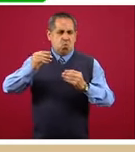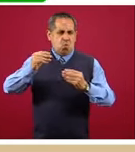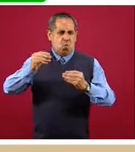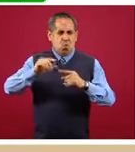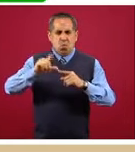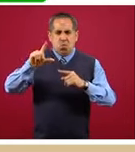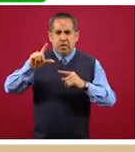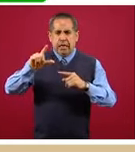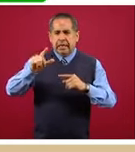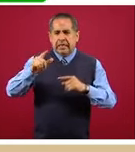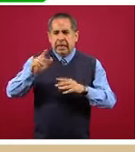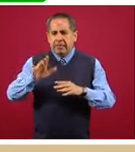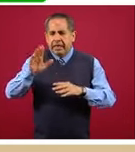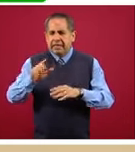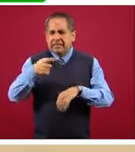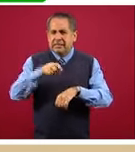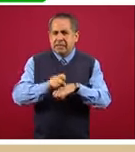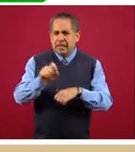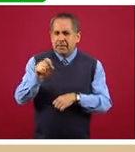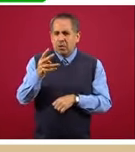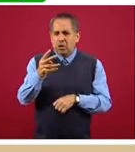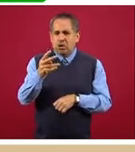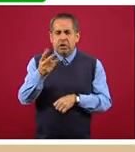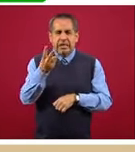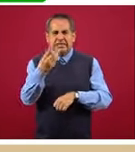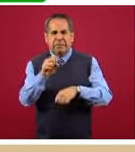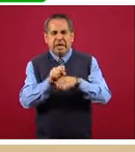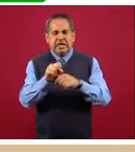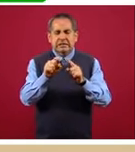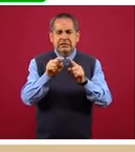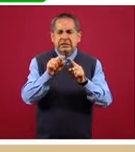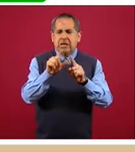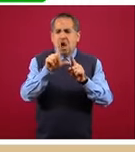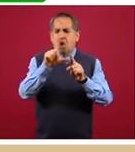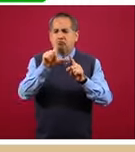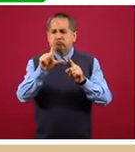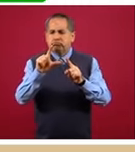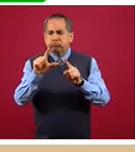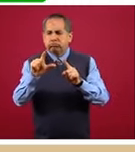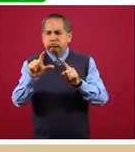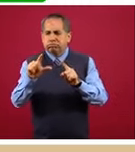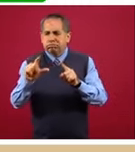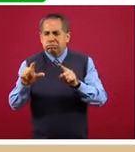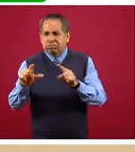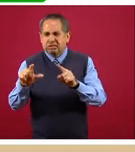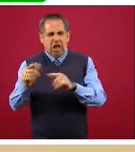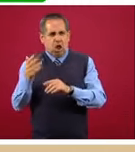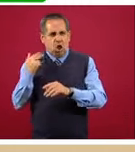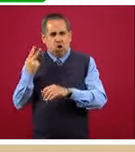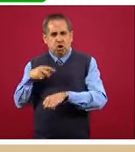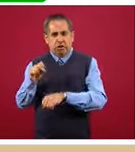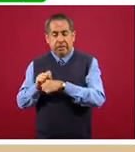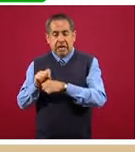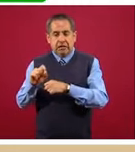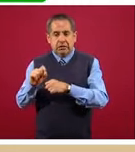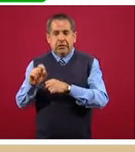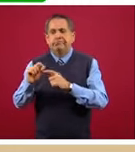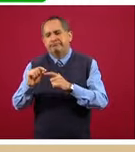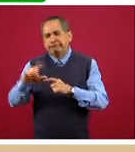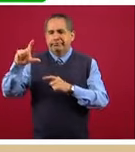y un descenso que empezaba a percibirse de al menos 3 semanas hasta la 26. En las últimas 2 semanas se realiza